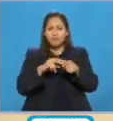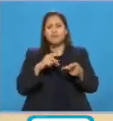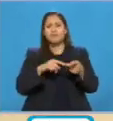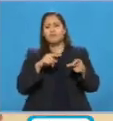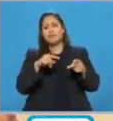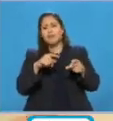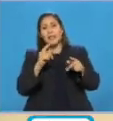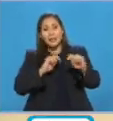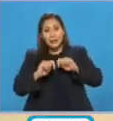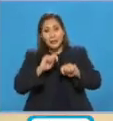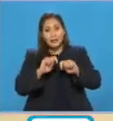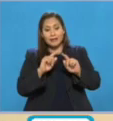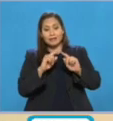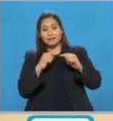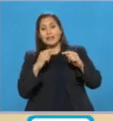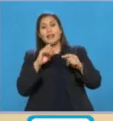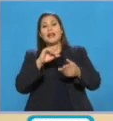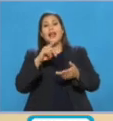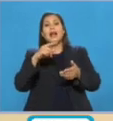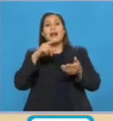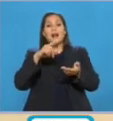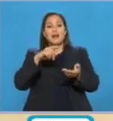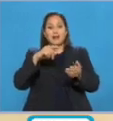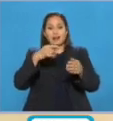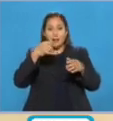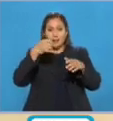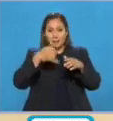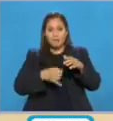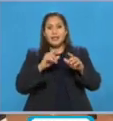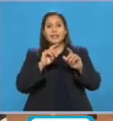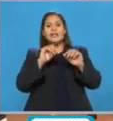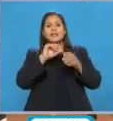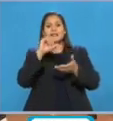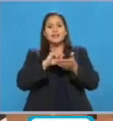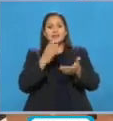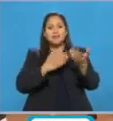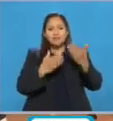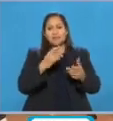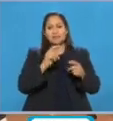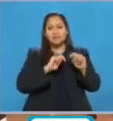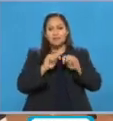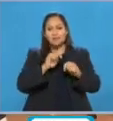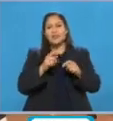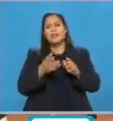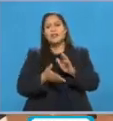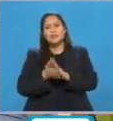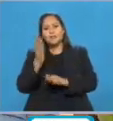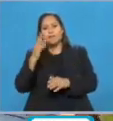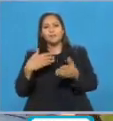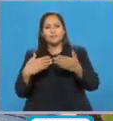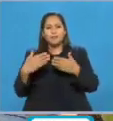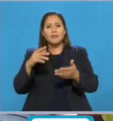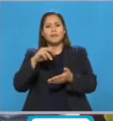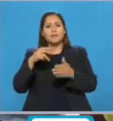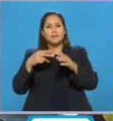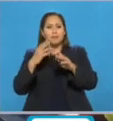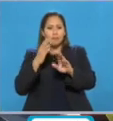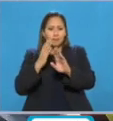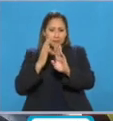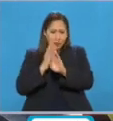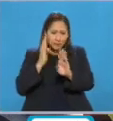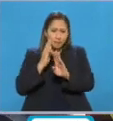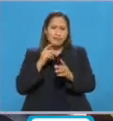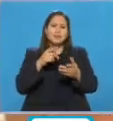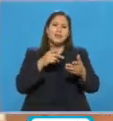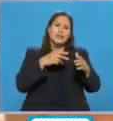Las tiendas, y son como un centro tiendas. comercial. Tienen tiendas. Tal cual, ¿no? tal cual. ¿no? Miscelánea. Caminas al Metrobús, caminas al metro. Sí. Muy ubicados. Bueno, pero los